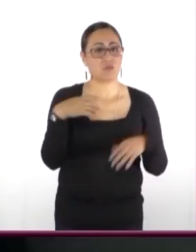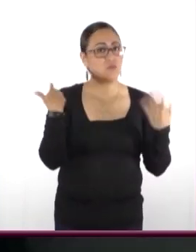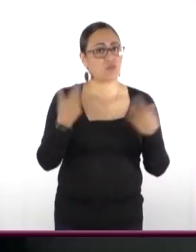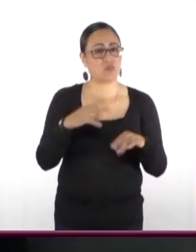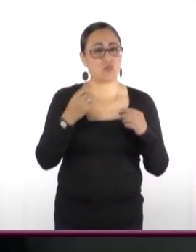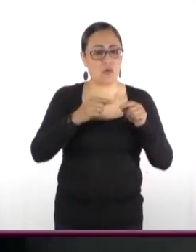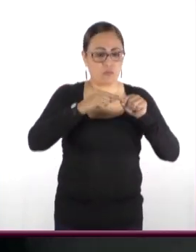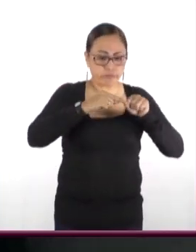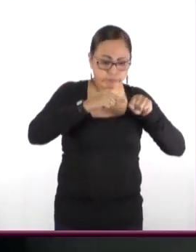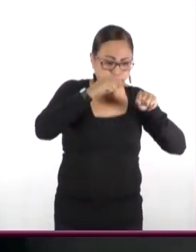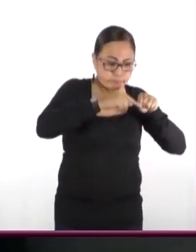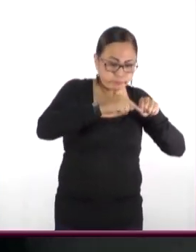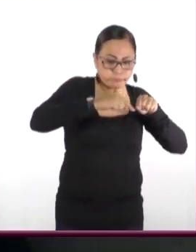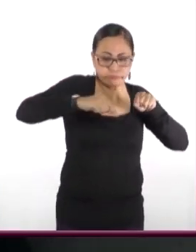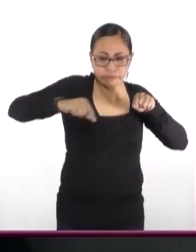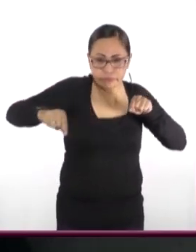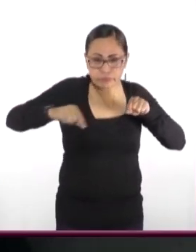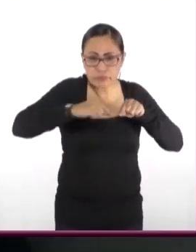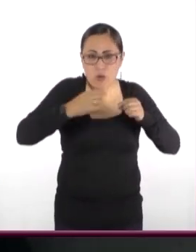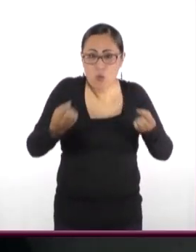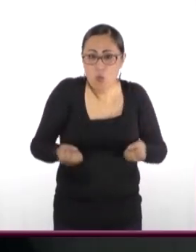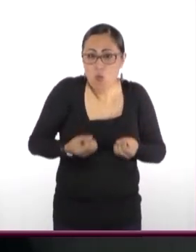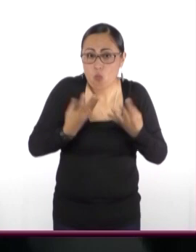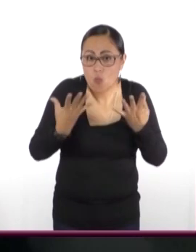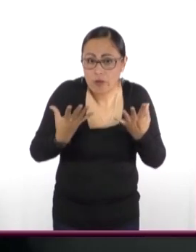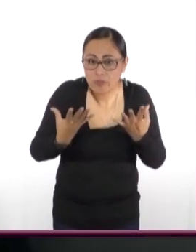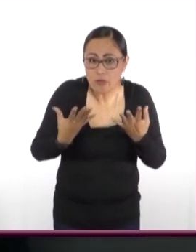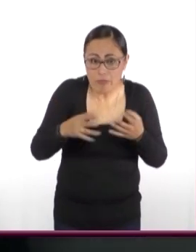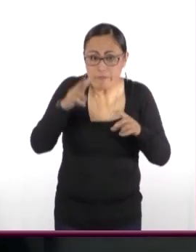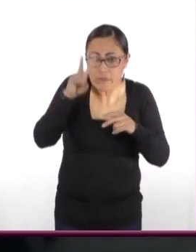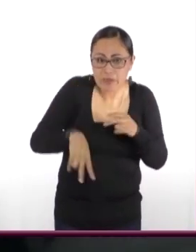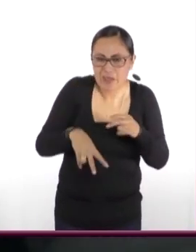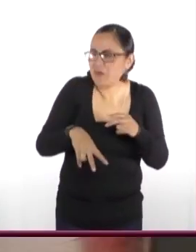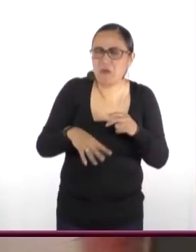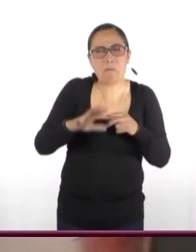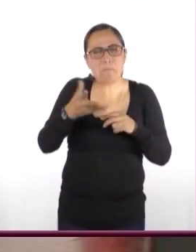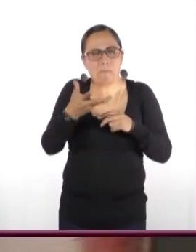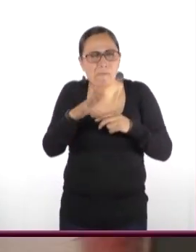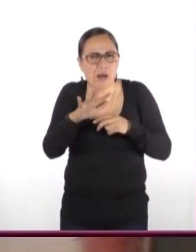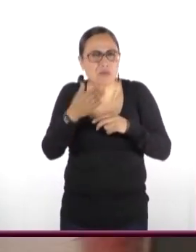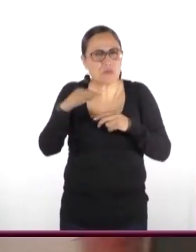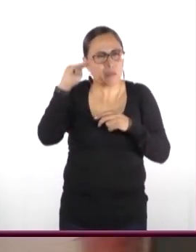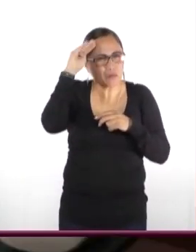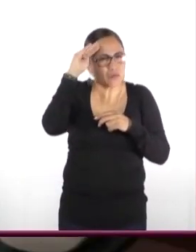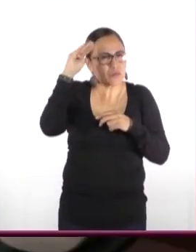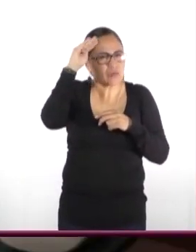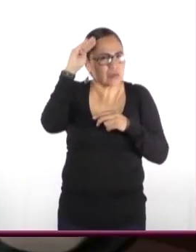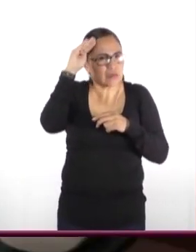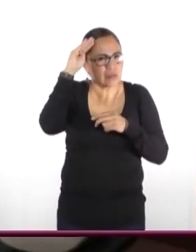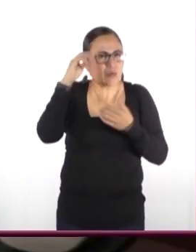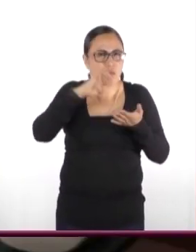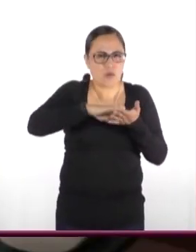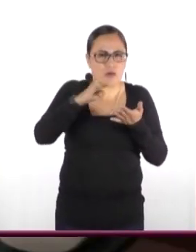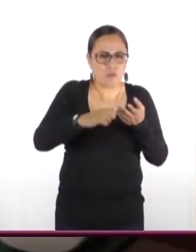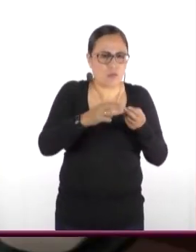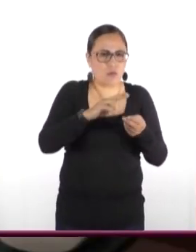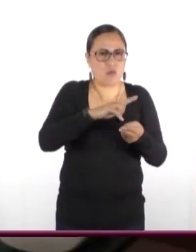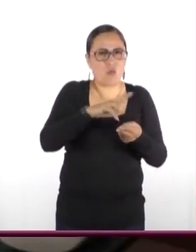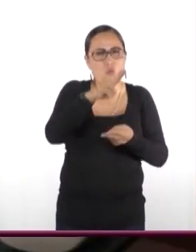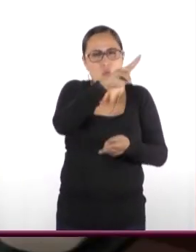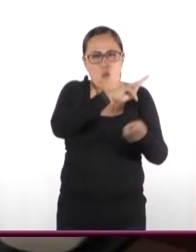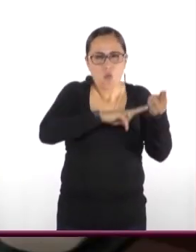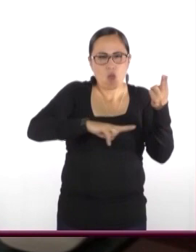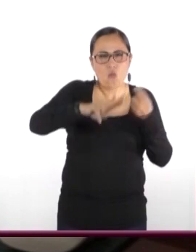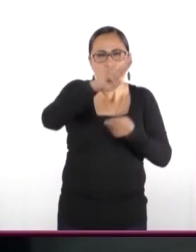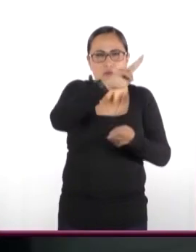extraordinariamente difícil de medir. Entonces, sin embargo, es muy fácil de imaginar. Ok. Si el universo tuvo un origen,